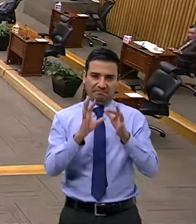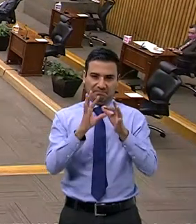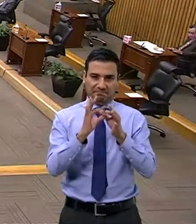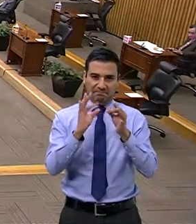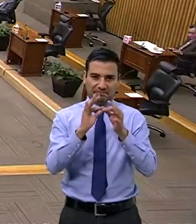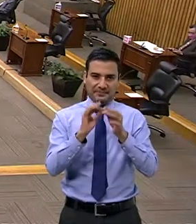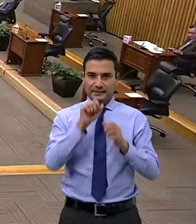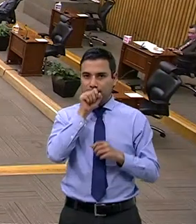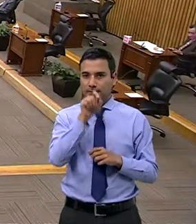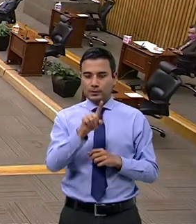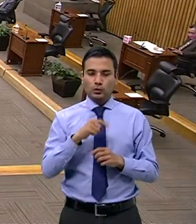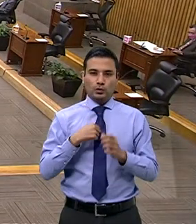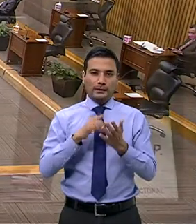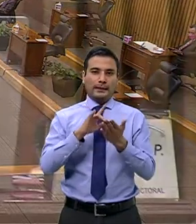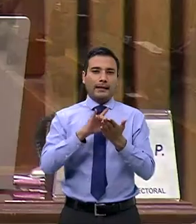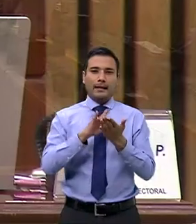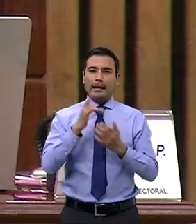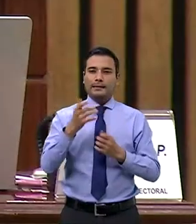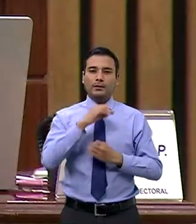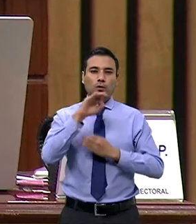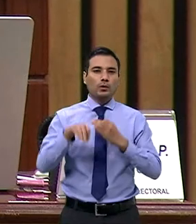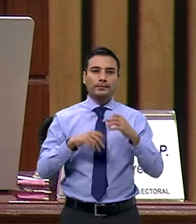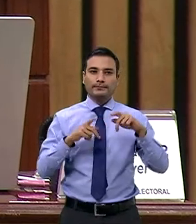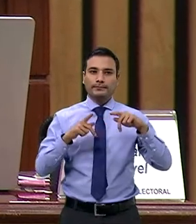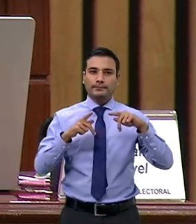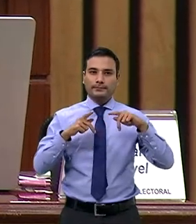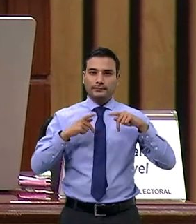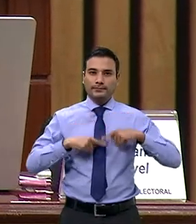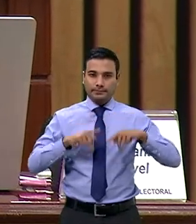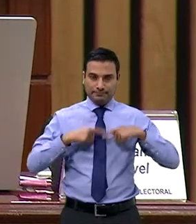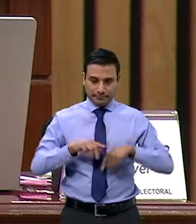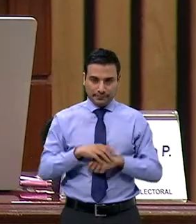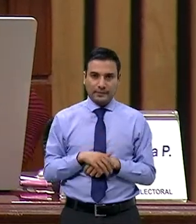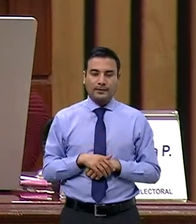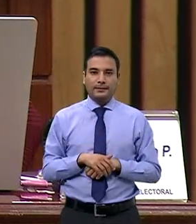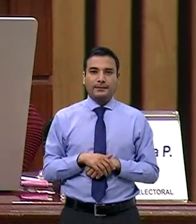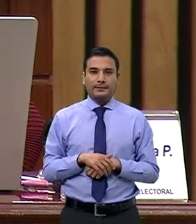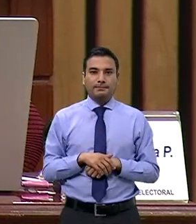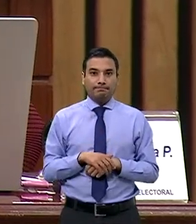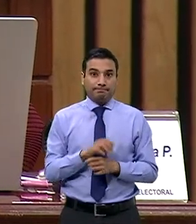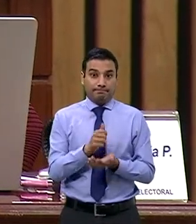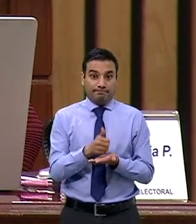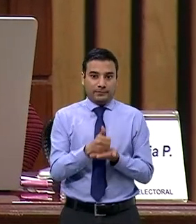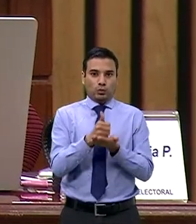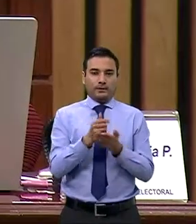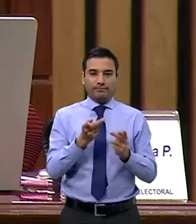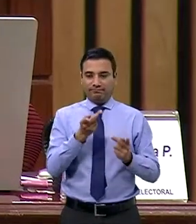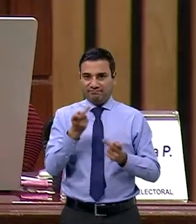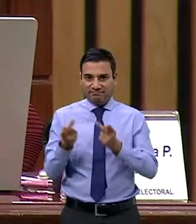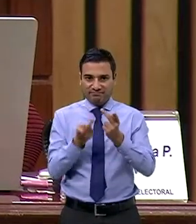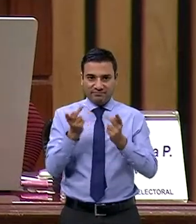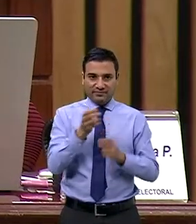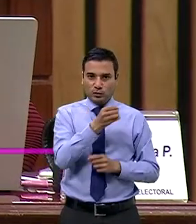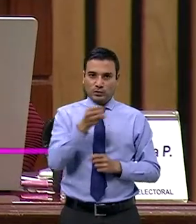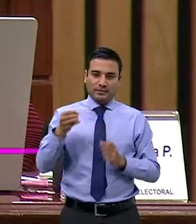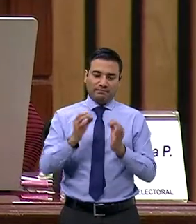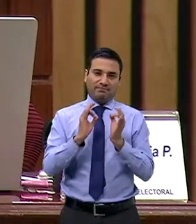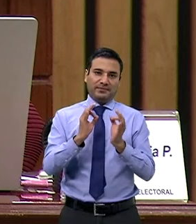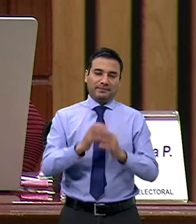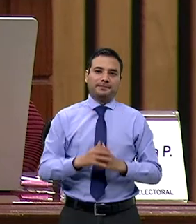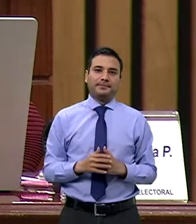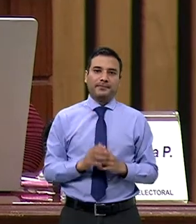para agradecer a todas las personas que hicieron posible la concreción de este primer ejercicio de consulta popular